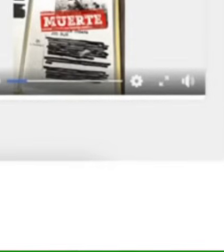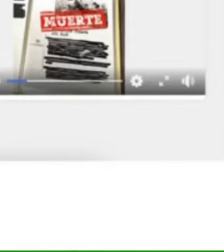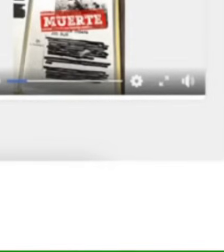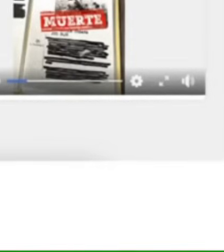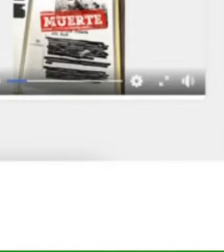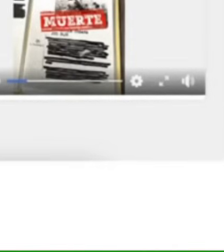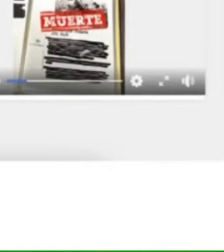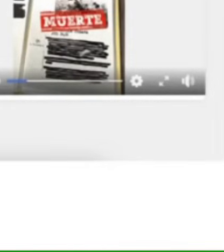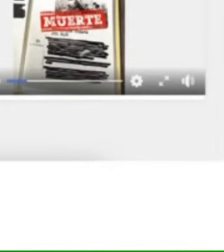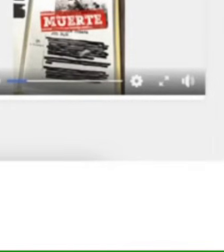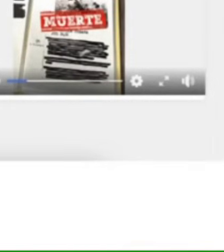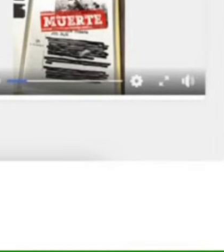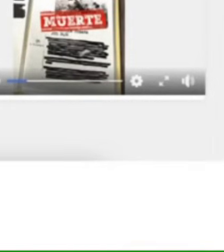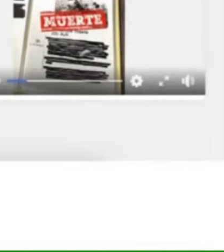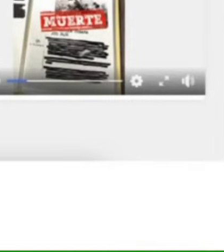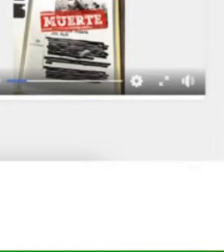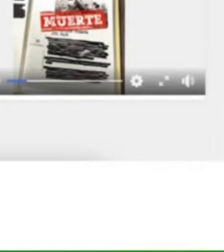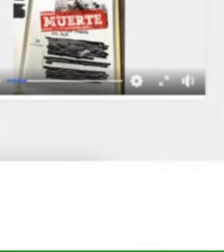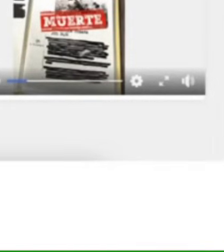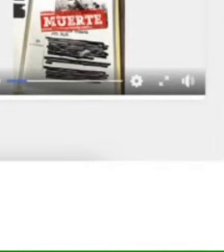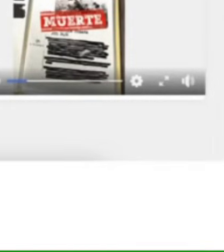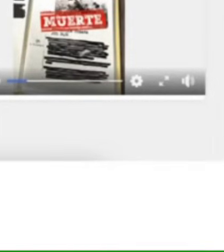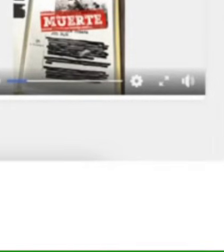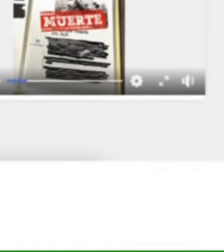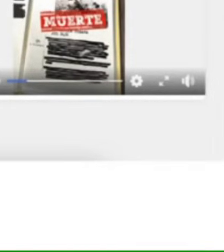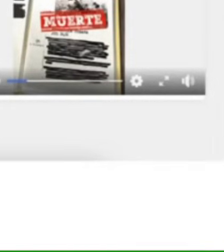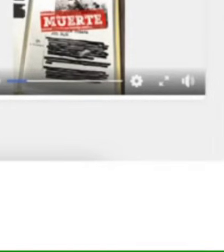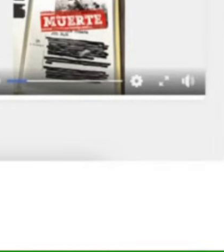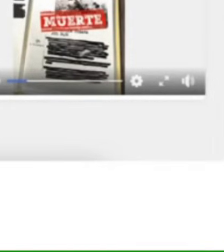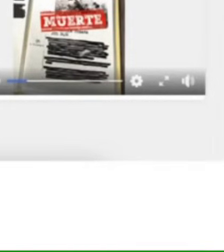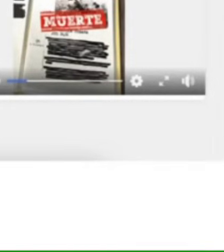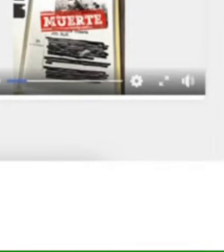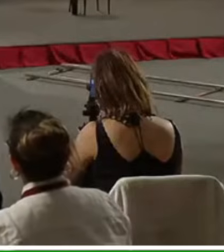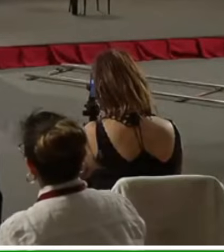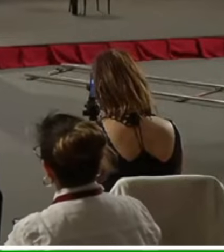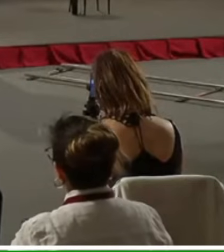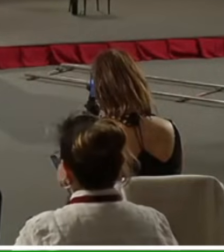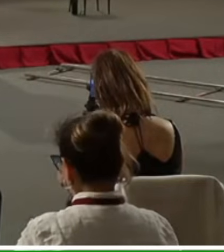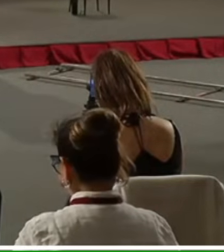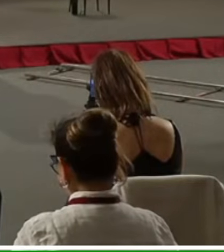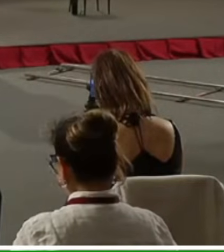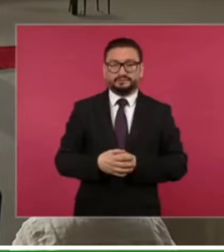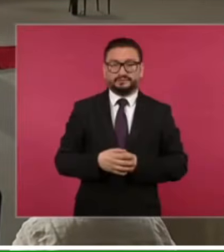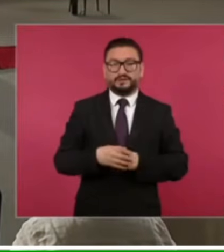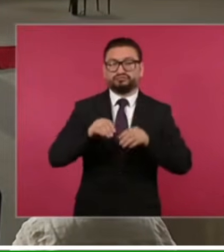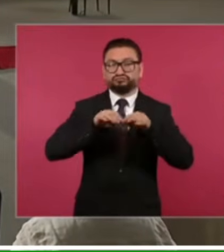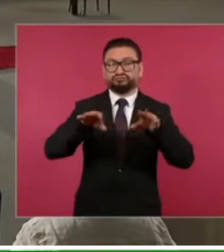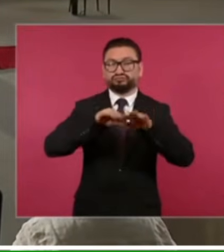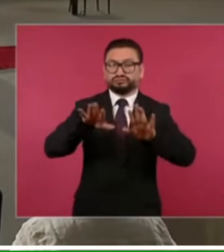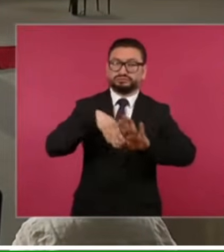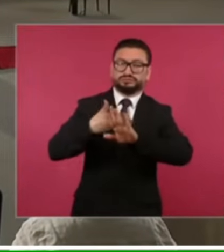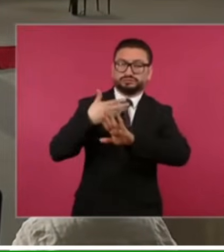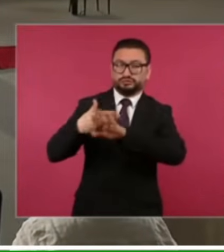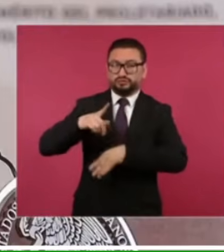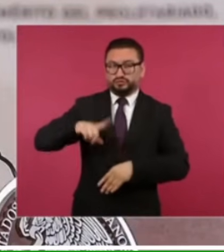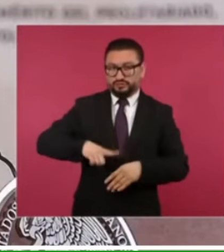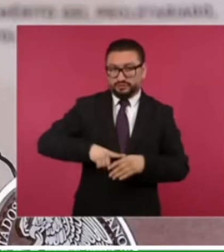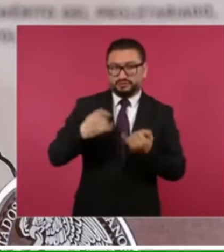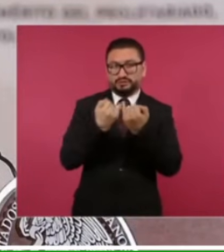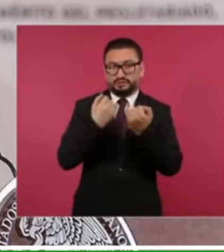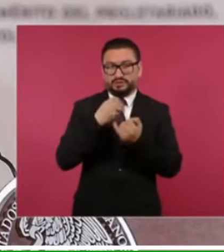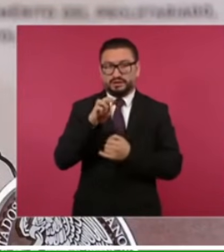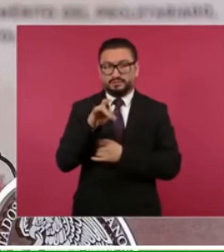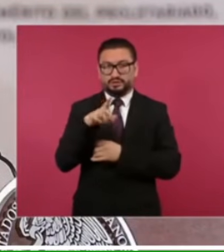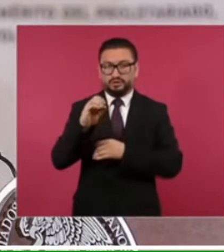Soy Derecho y Soy Mexicano, son unas de las que más contenido de guerra sucia publican en contra del gobierno federal y del presidente Andrés Manuel López Obrador,